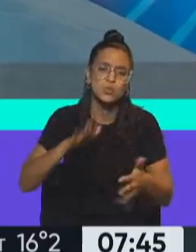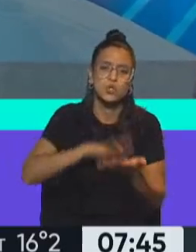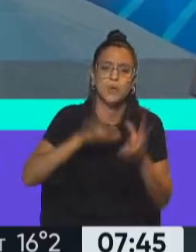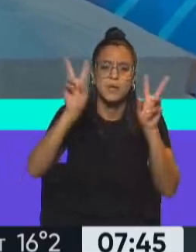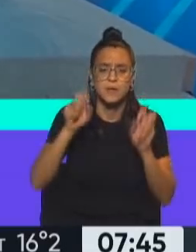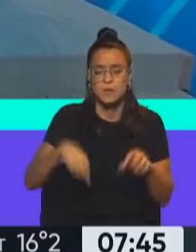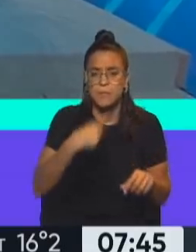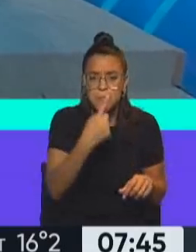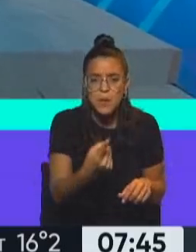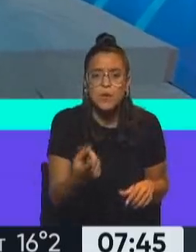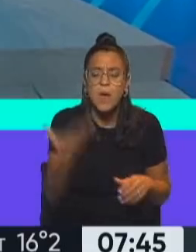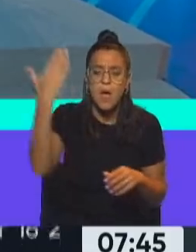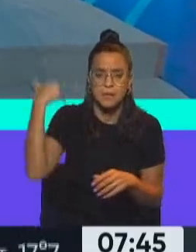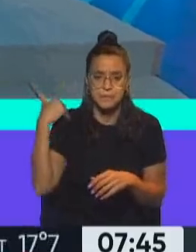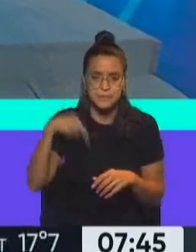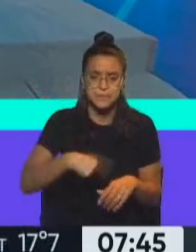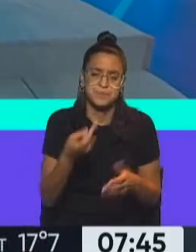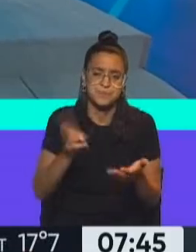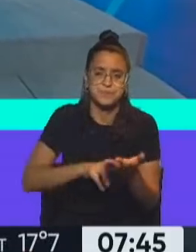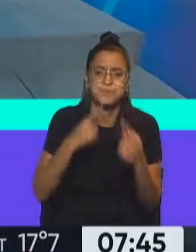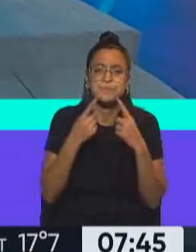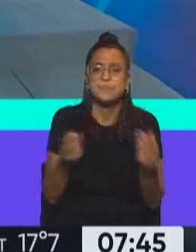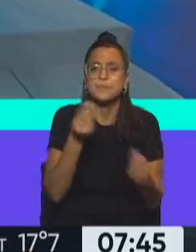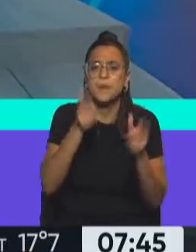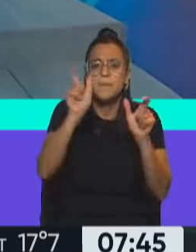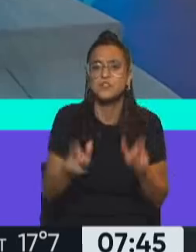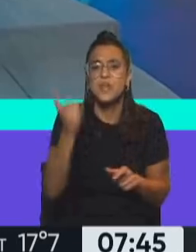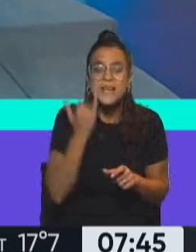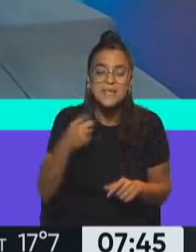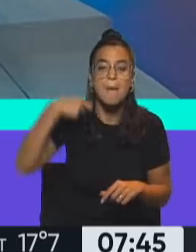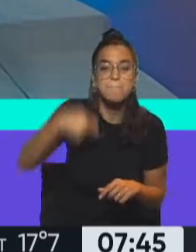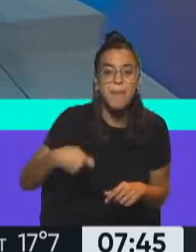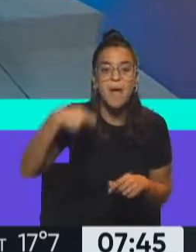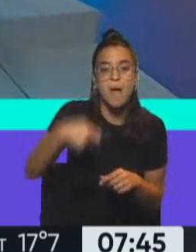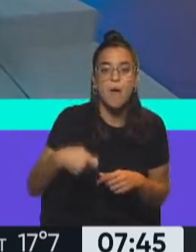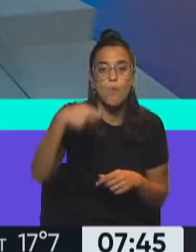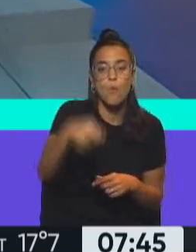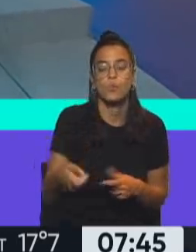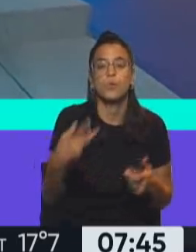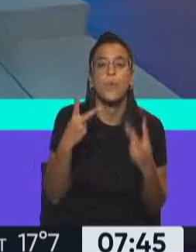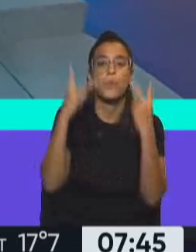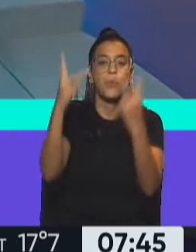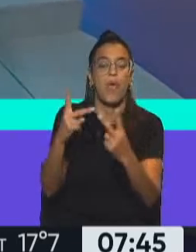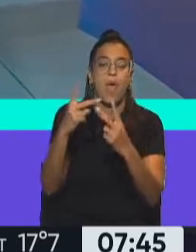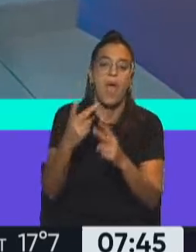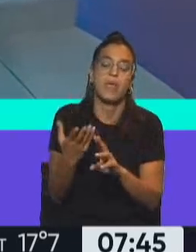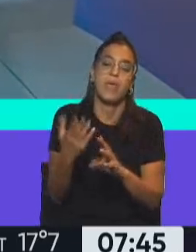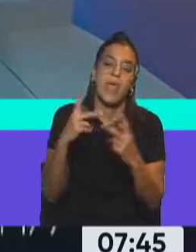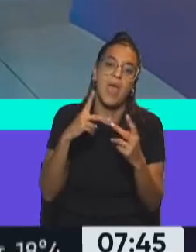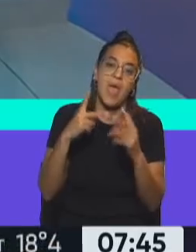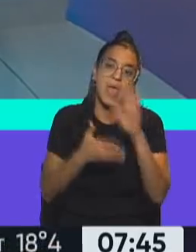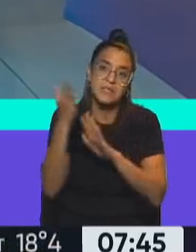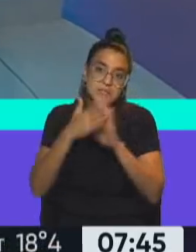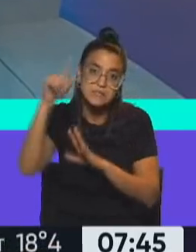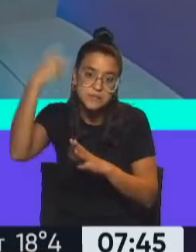básicamente te lo consultamos el comienzo pero bueno lo repetimos qué pasa con las personas que ya comenzaron a pagar en cuotas un viaje al exterior una excursión en el